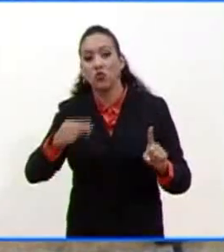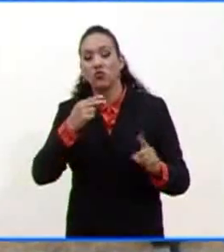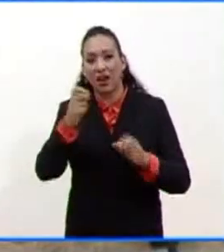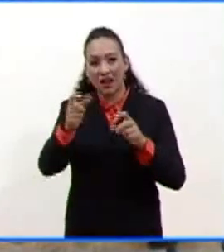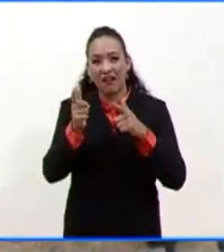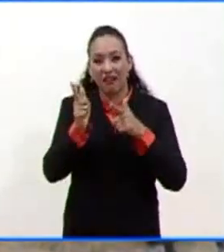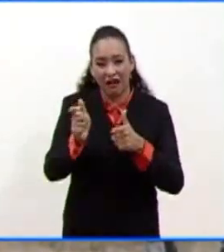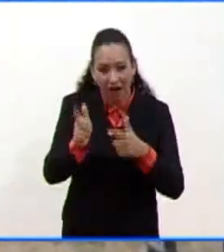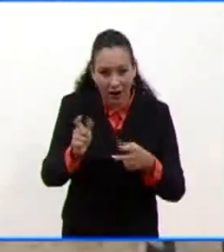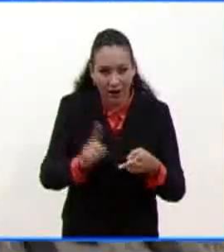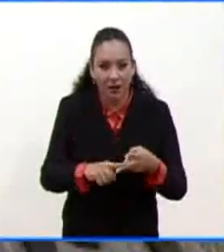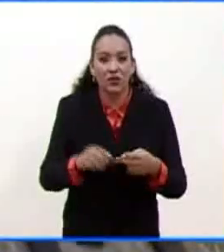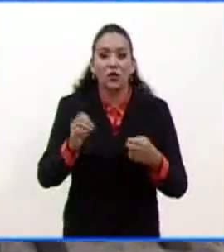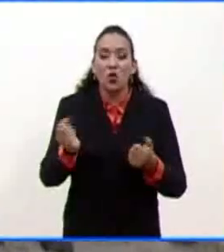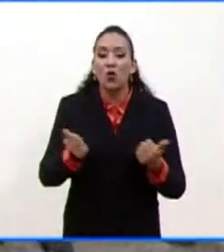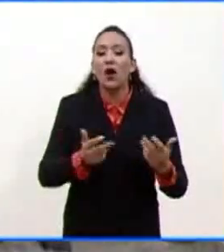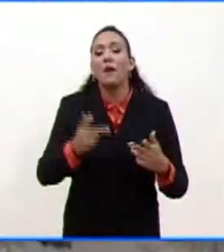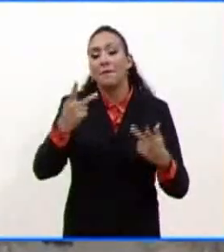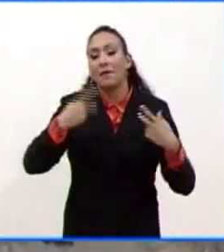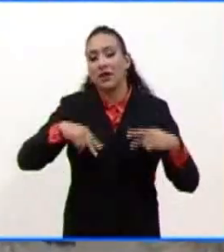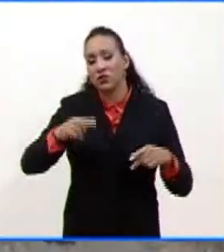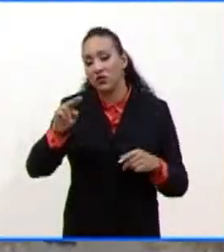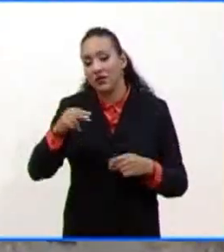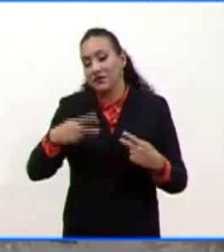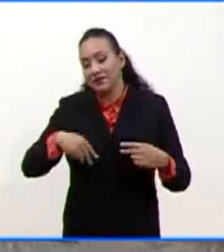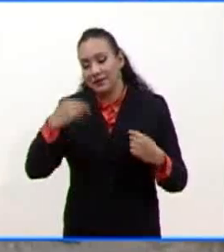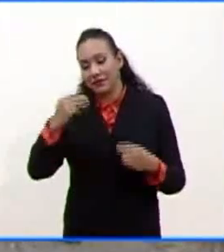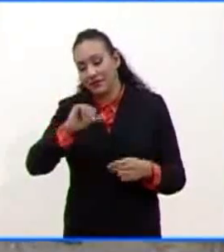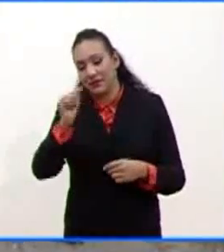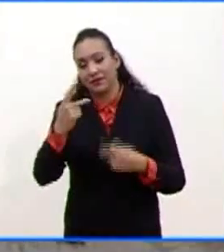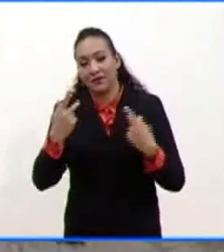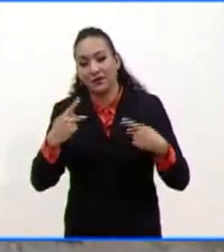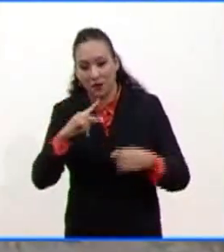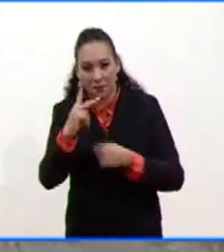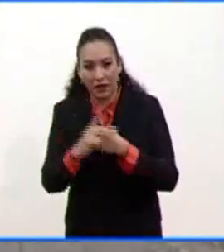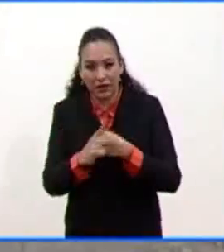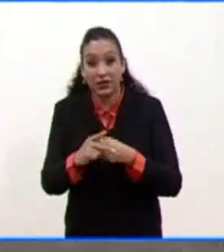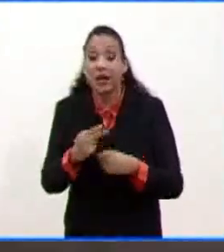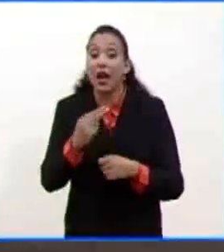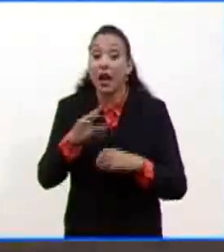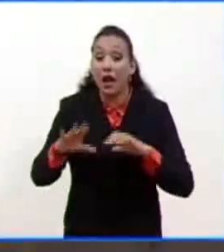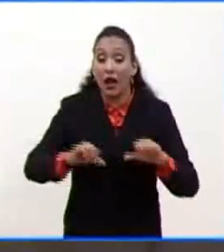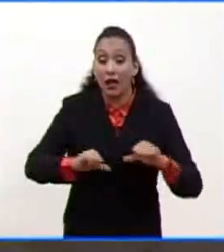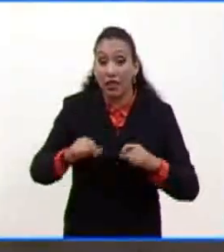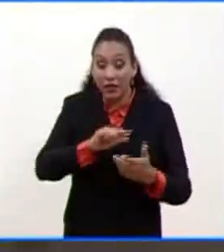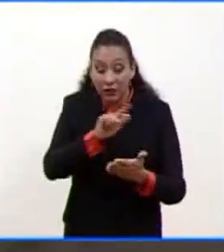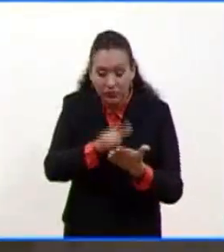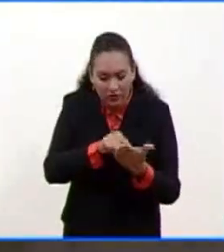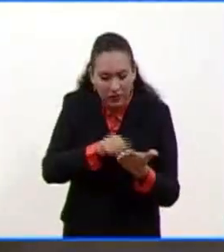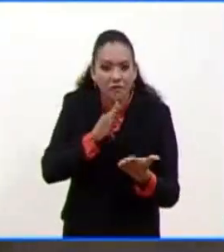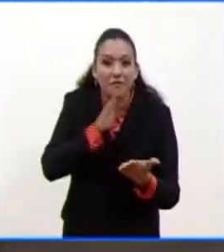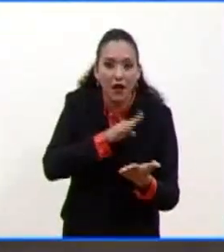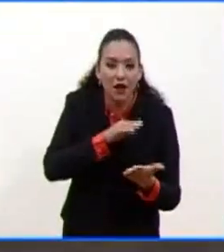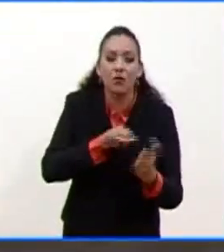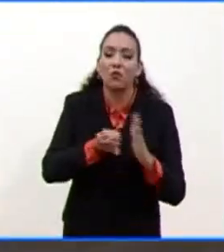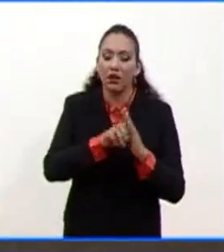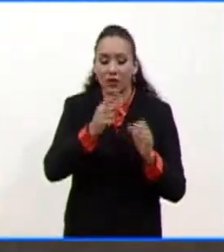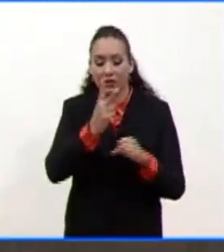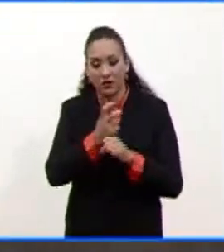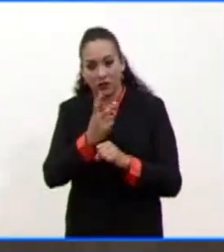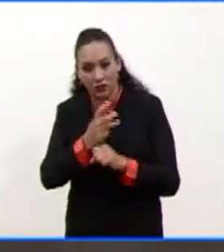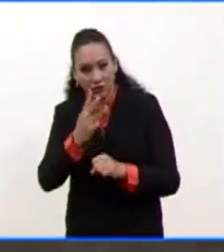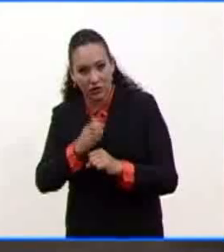armas y a cualquier extranjero que realice actividades al margen de la ley relacionadas con los párrafos segundo y tercero